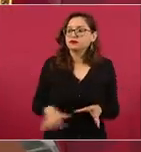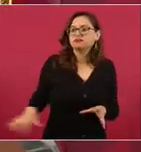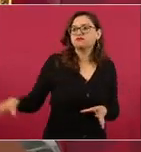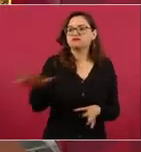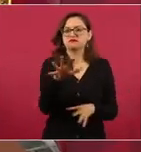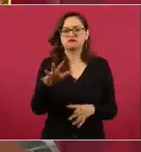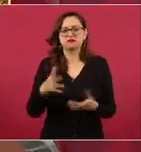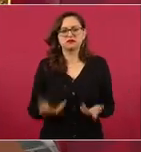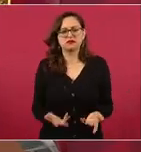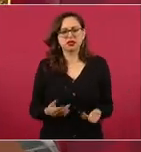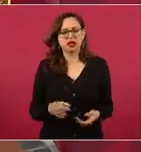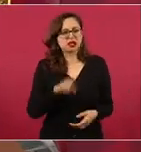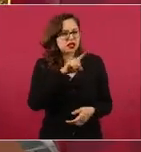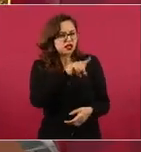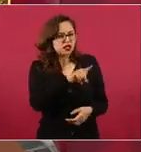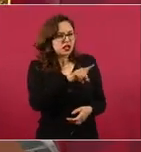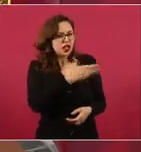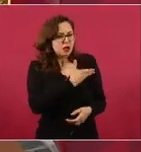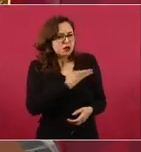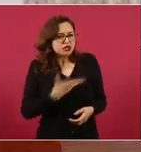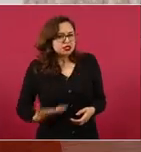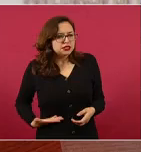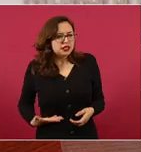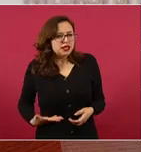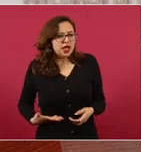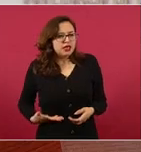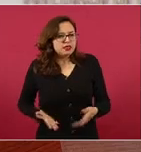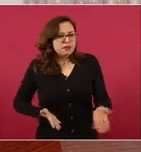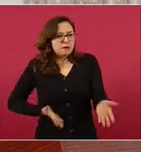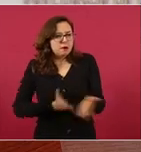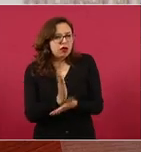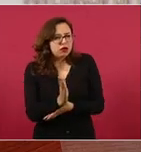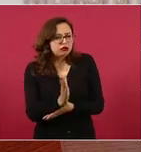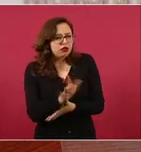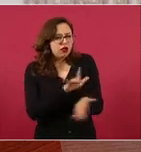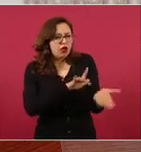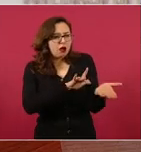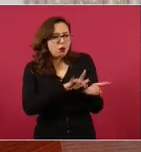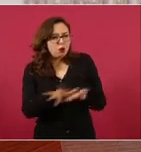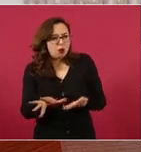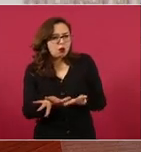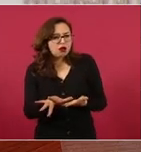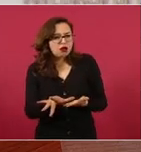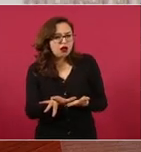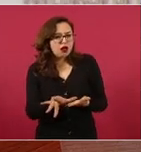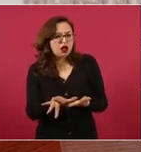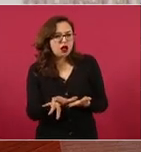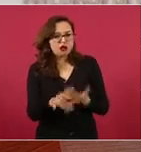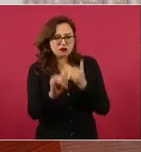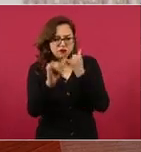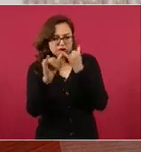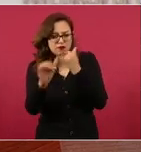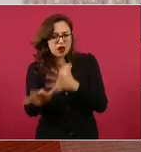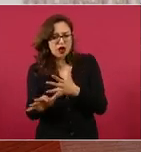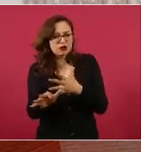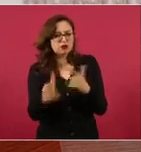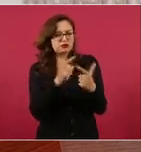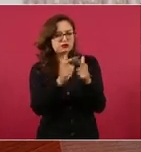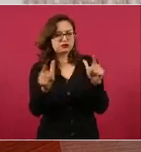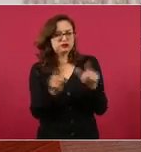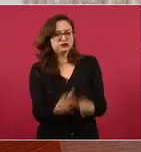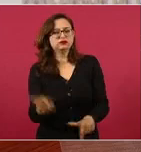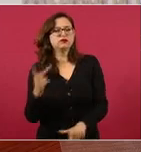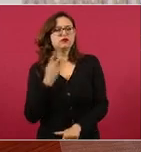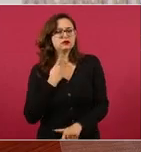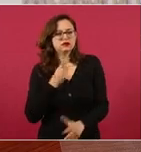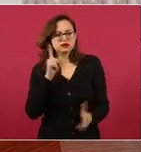de que el presidente se está inclinando a favor de alguien, o los dirigentes del partido se están inclinando a favor de